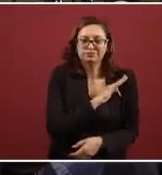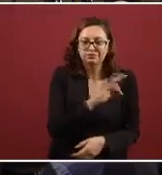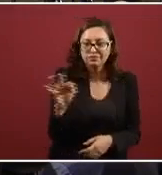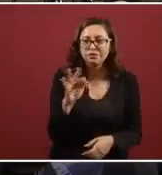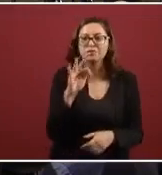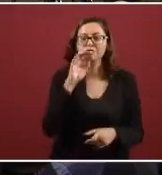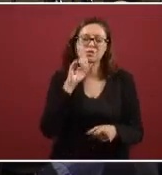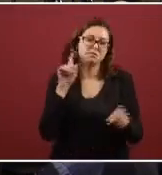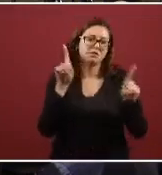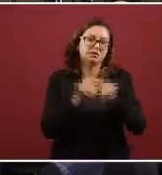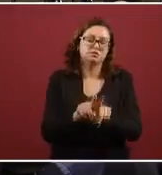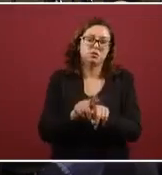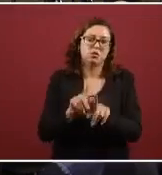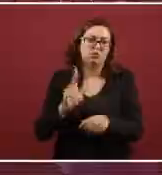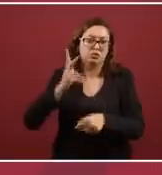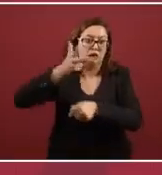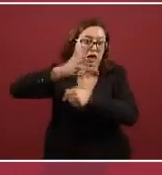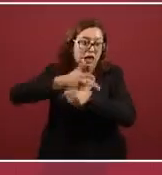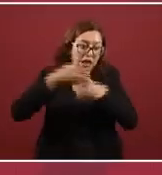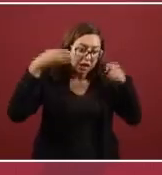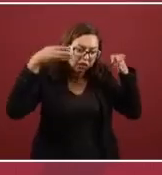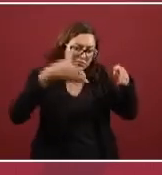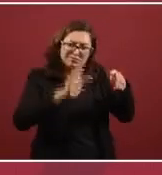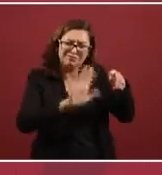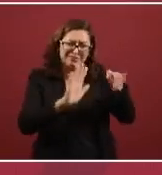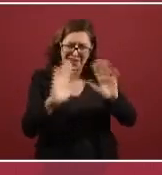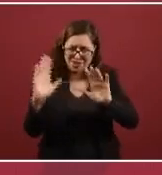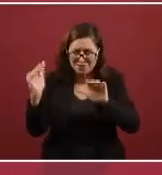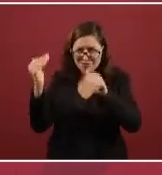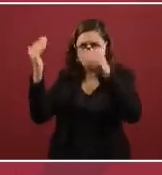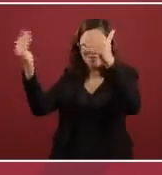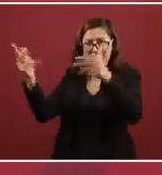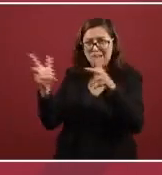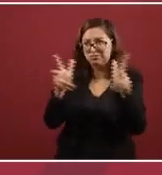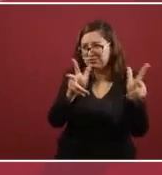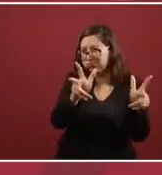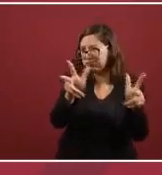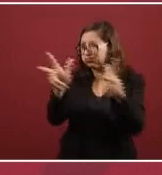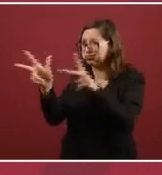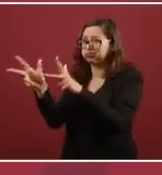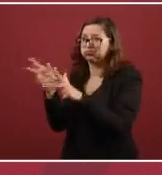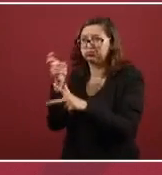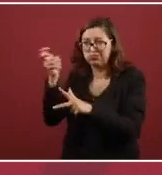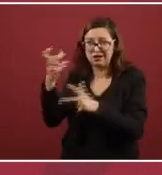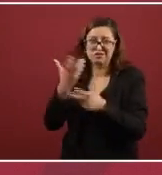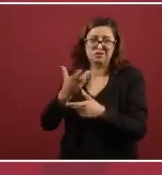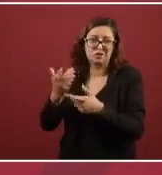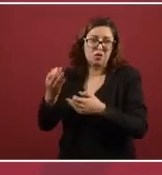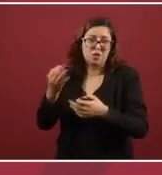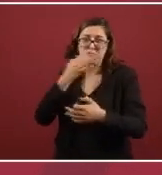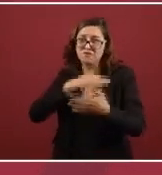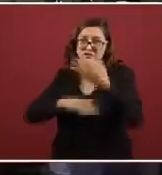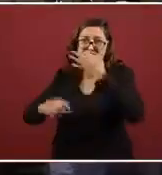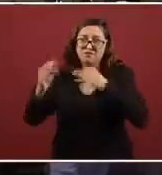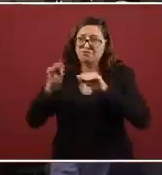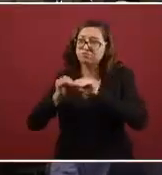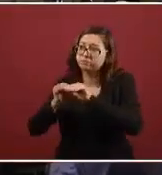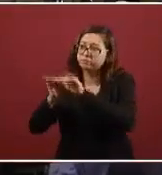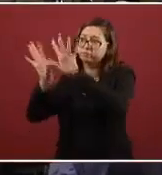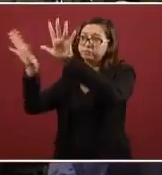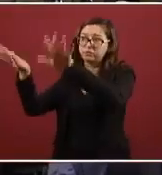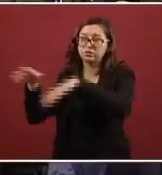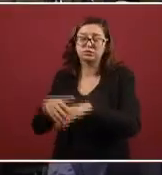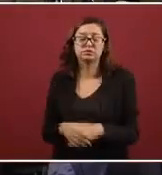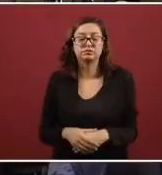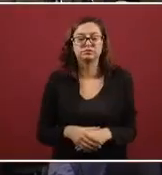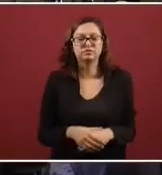cadena nacional que se está organizando y la transmisión que desde las 4 de la tarde tiene el SPR. En los balcones,